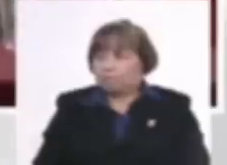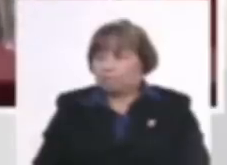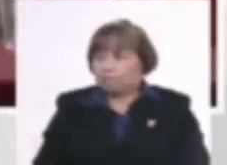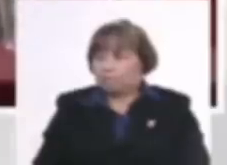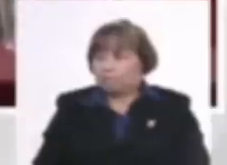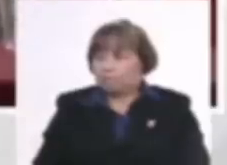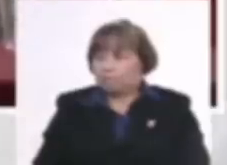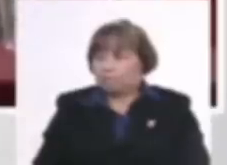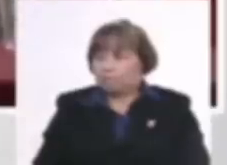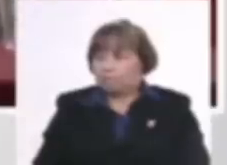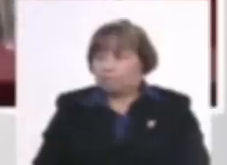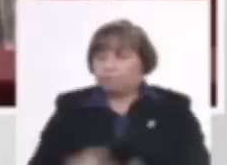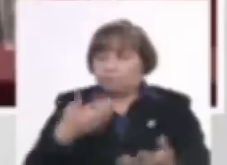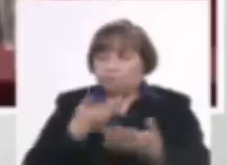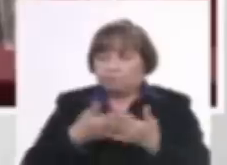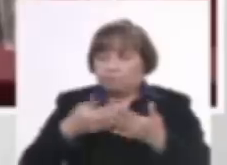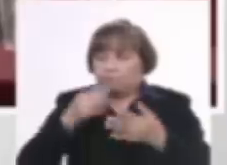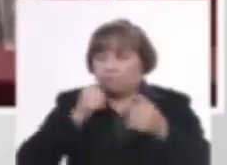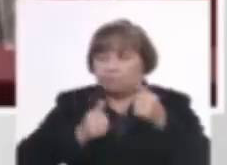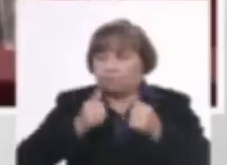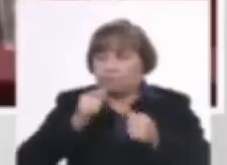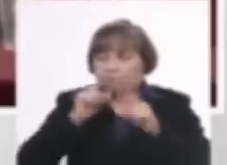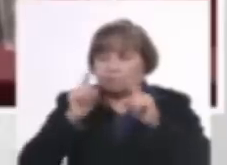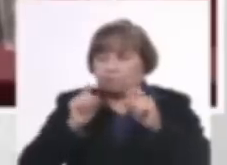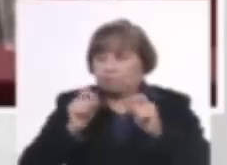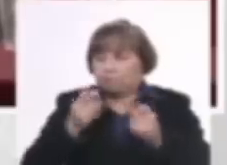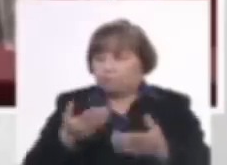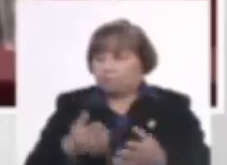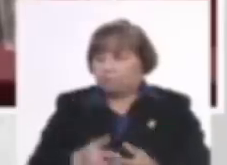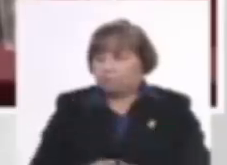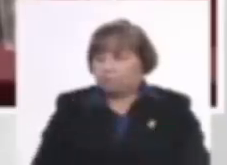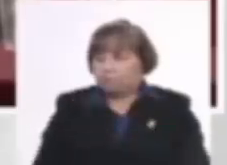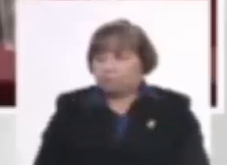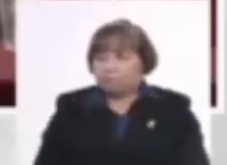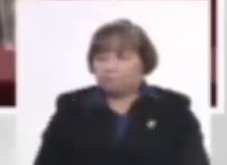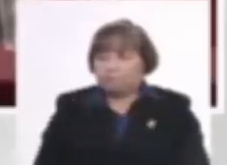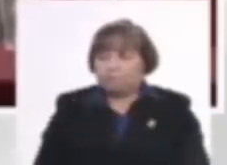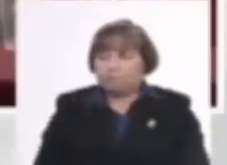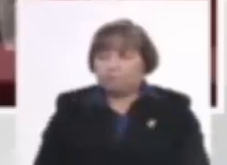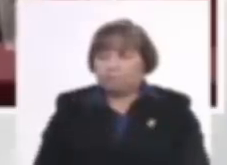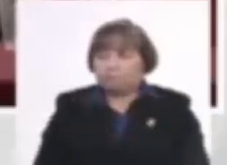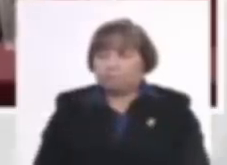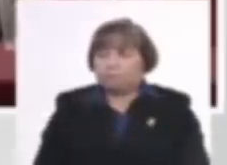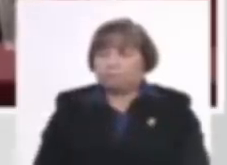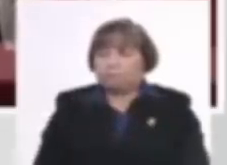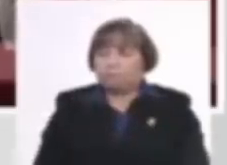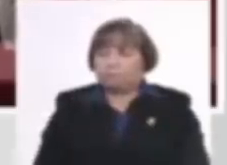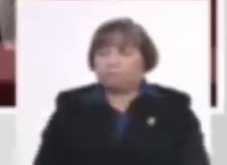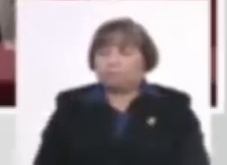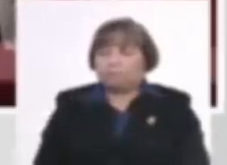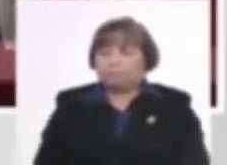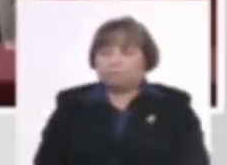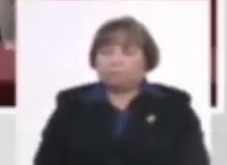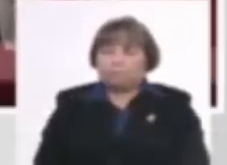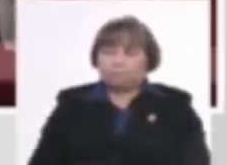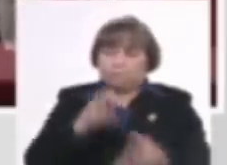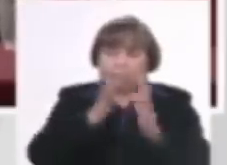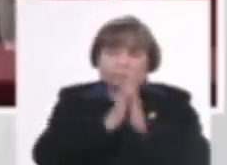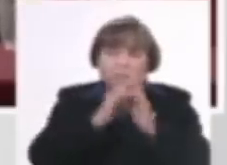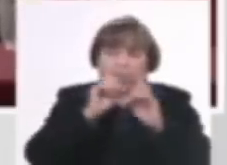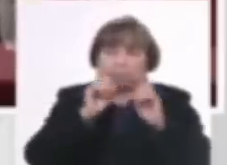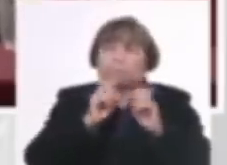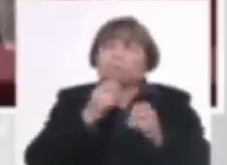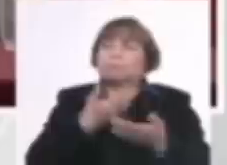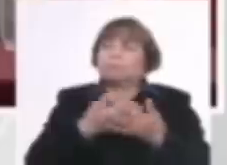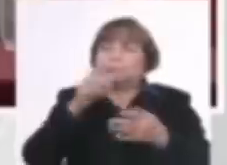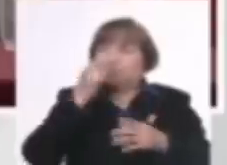Yo vi que ella señaló muchas cosas. ¿Cuál es la pregunta a esto, congresista? Para que precise su pregunta, por favor. La